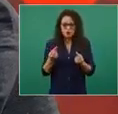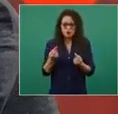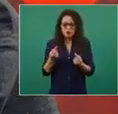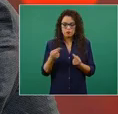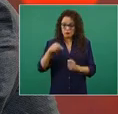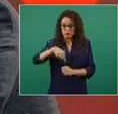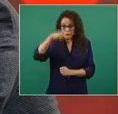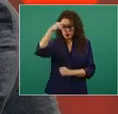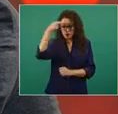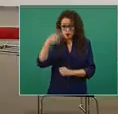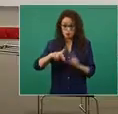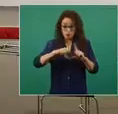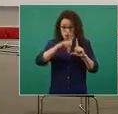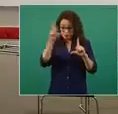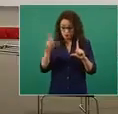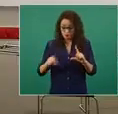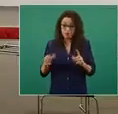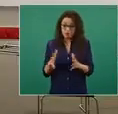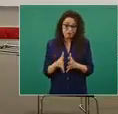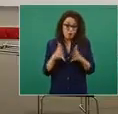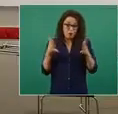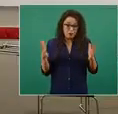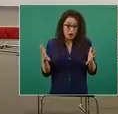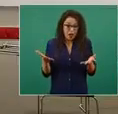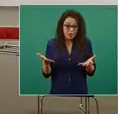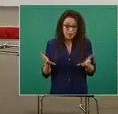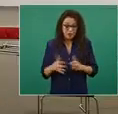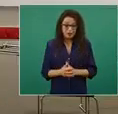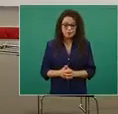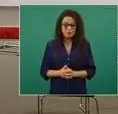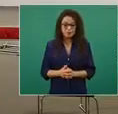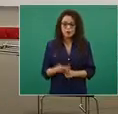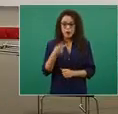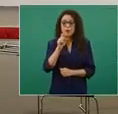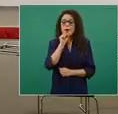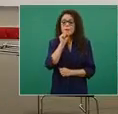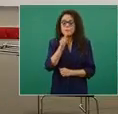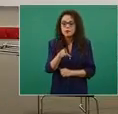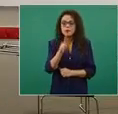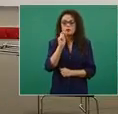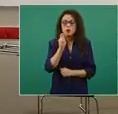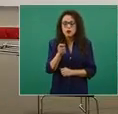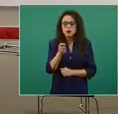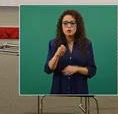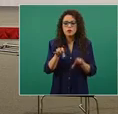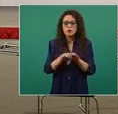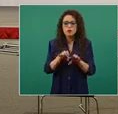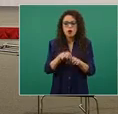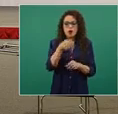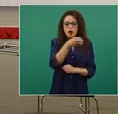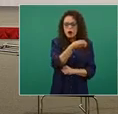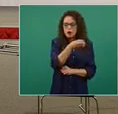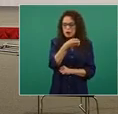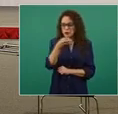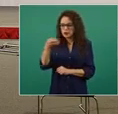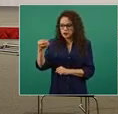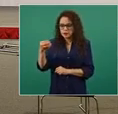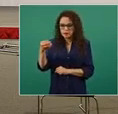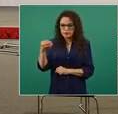como el de nosotros. Pero también vemos la parte de la organización que se tiene que